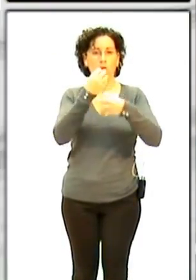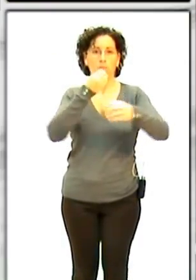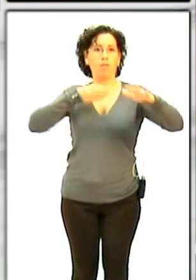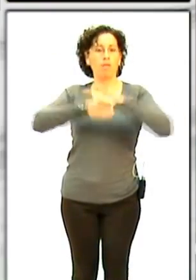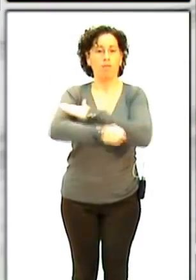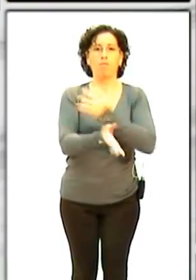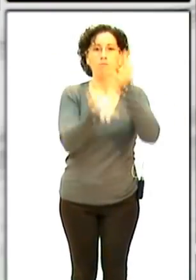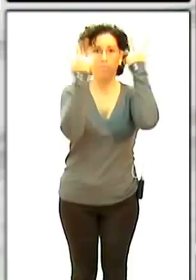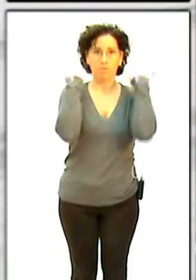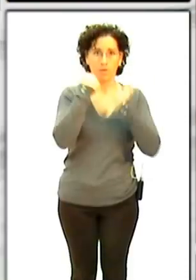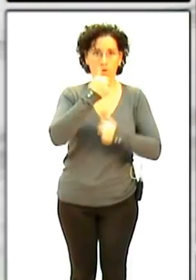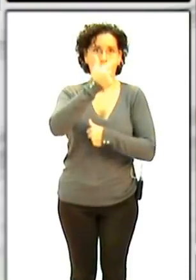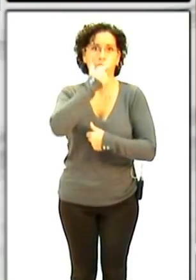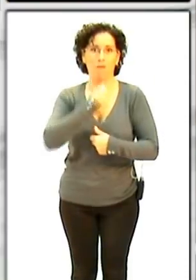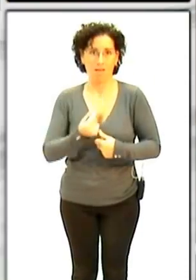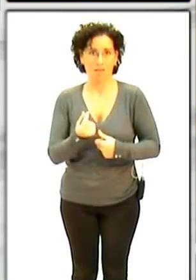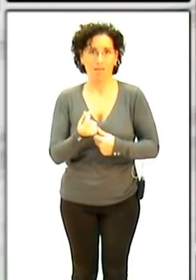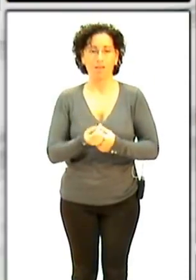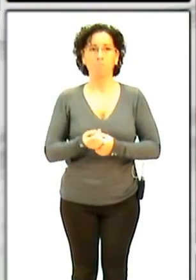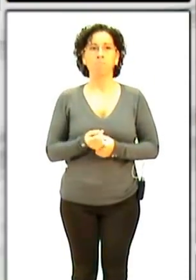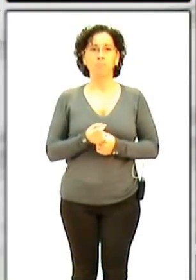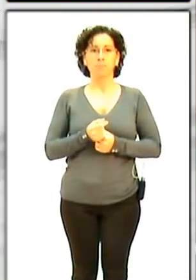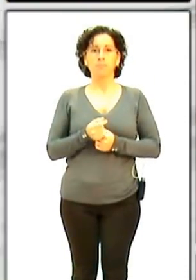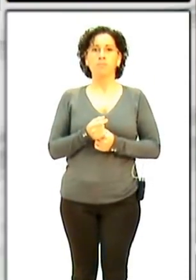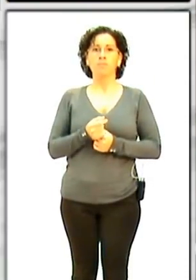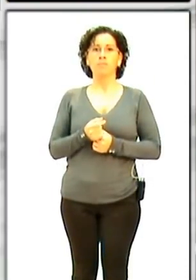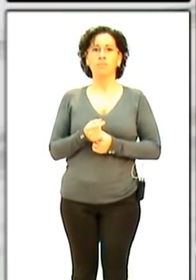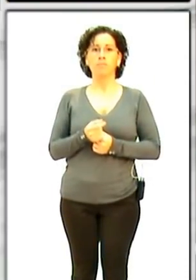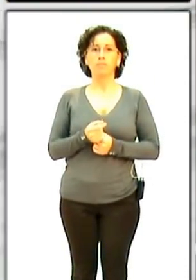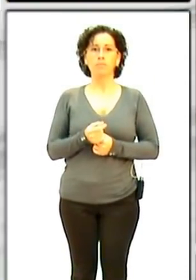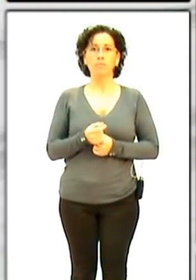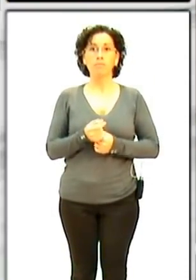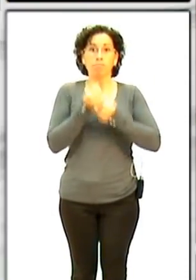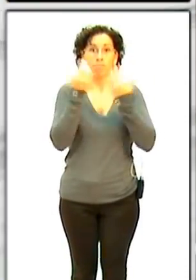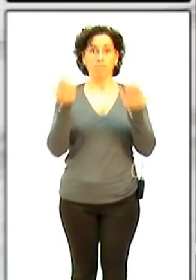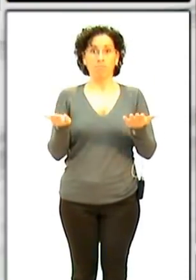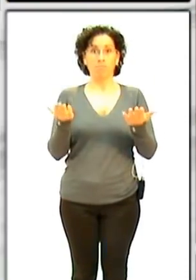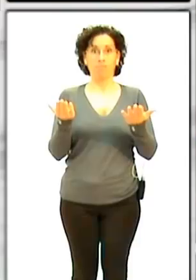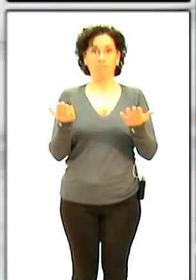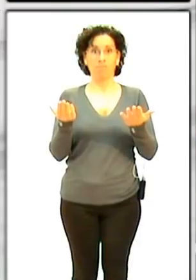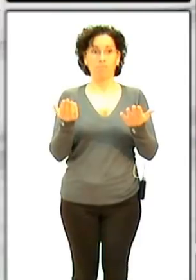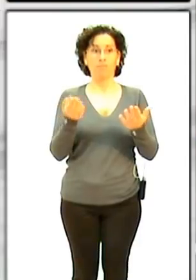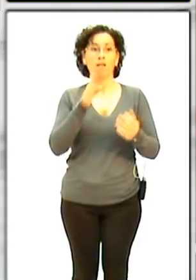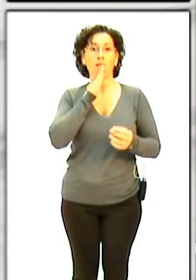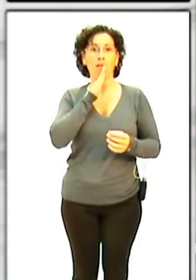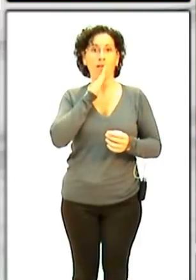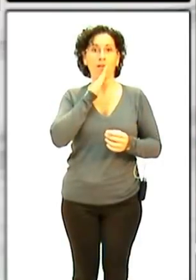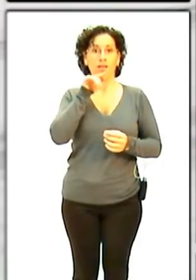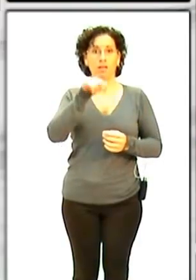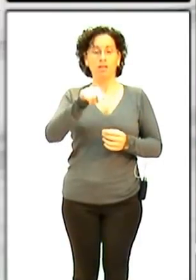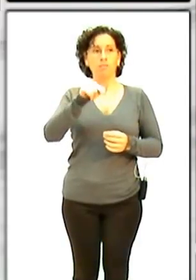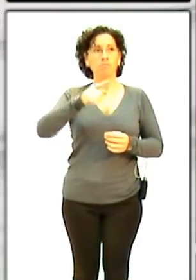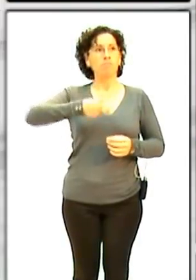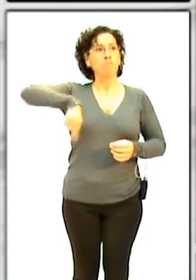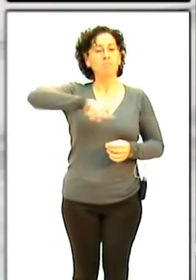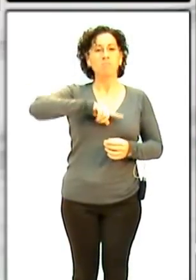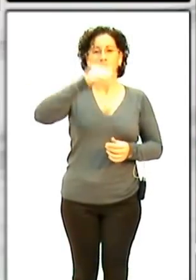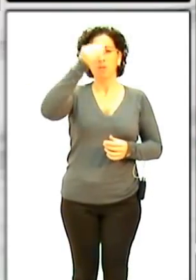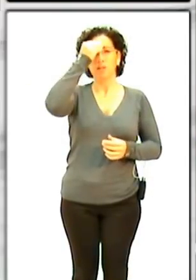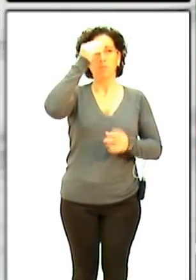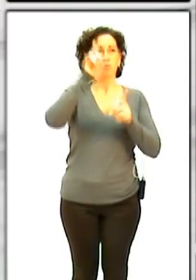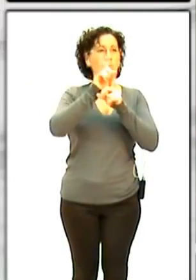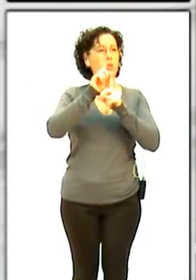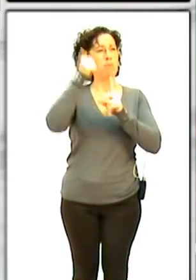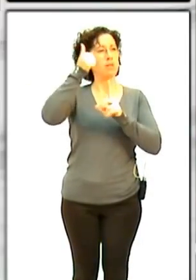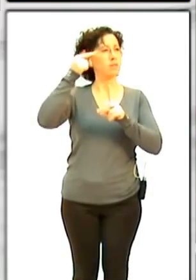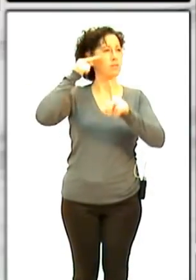que sea de ayuda, ¿no? Partiendo de esa base, nosotros pensamos más a futuro. Vienen